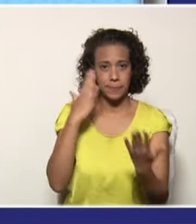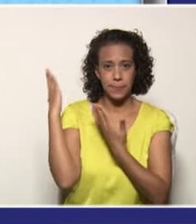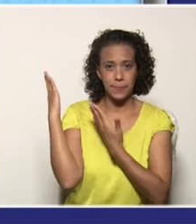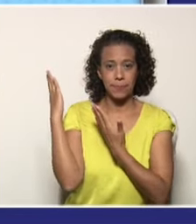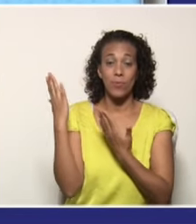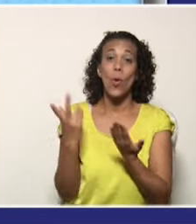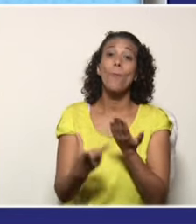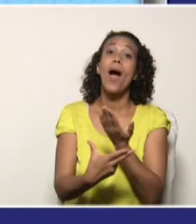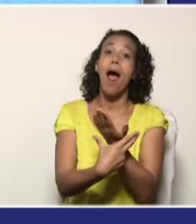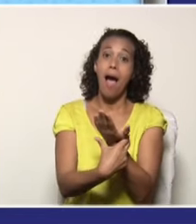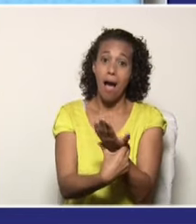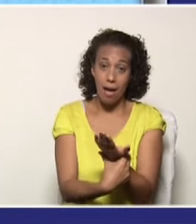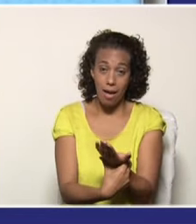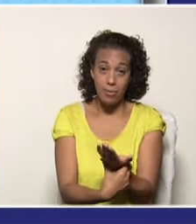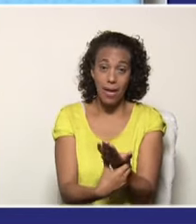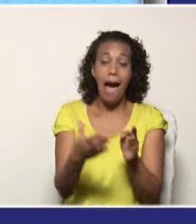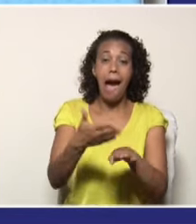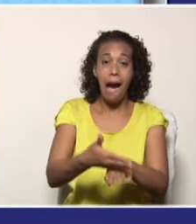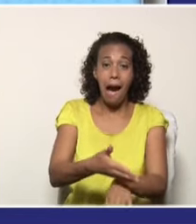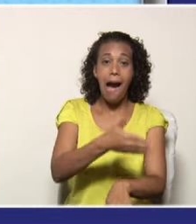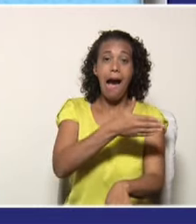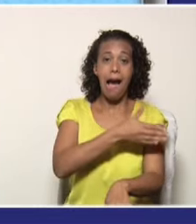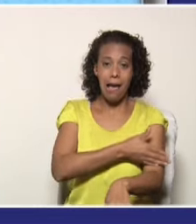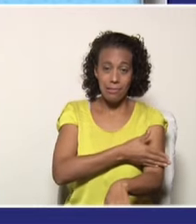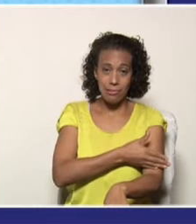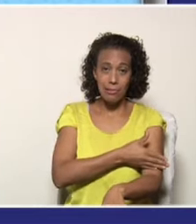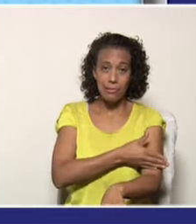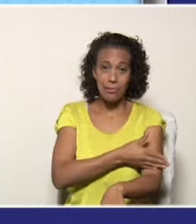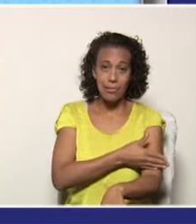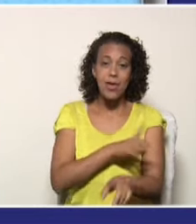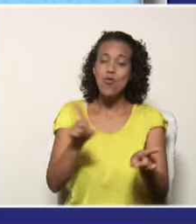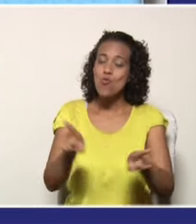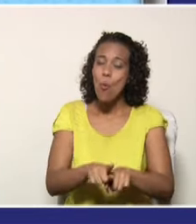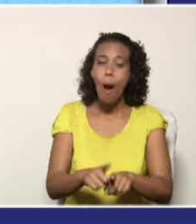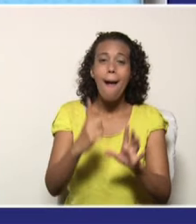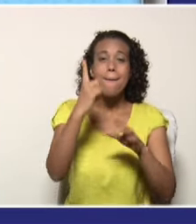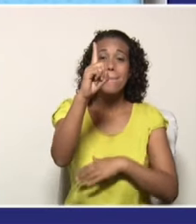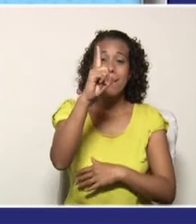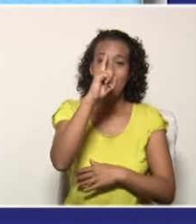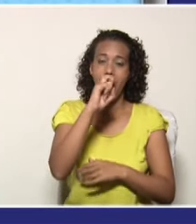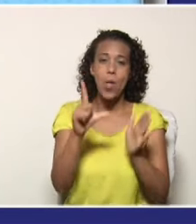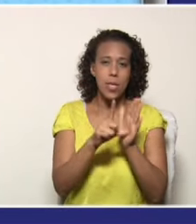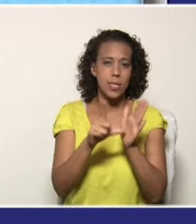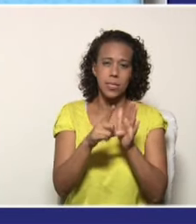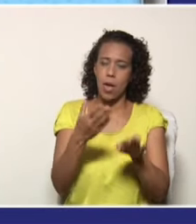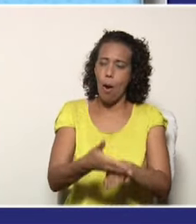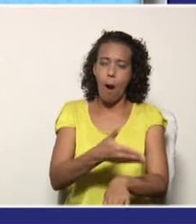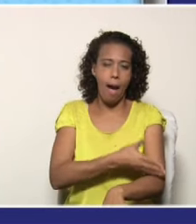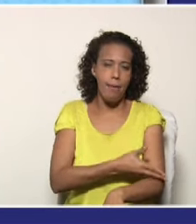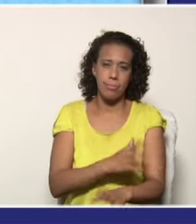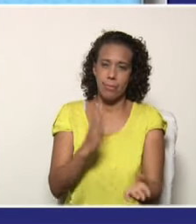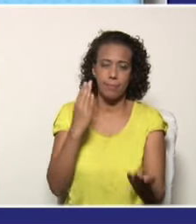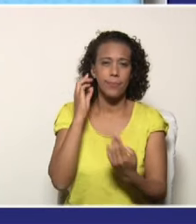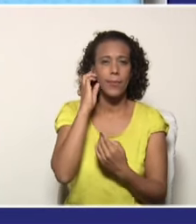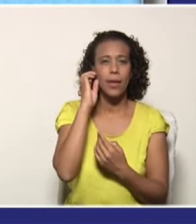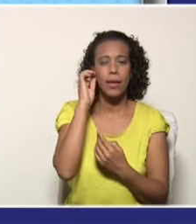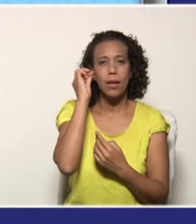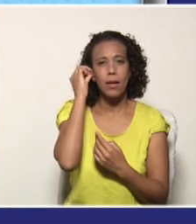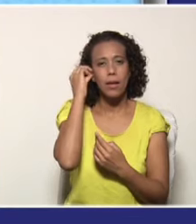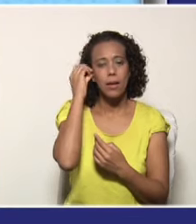tomarse el pulso o la presión arterial antes de realizar ejercicio, igual que anteriormente. Usted se levantó, se toma